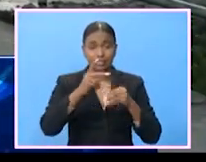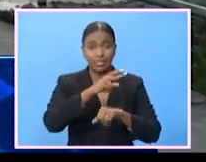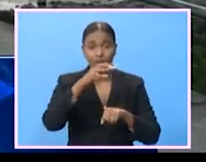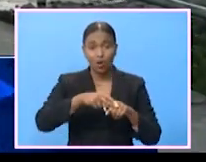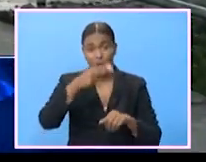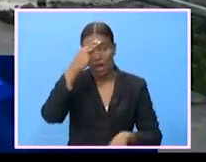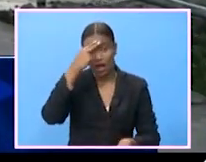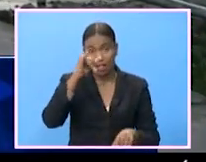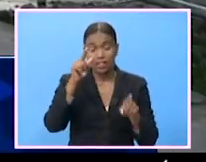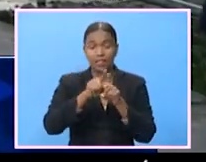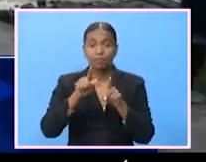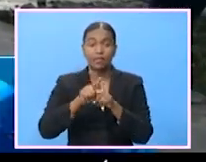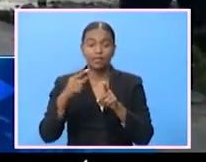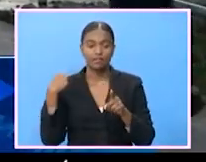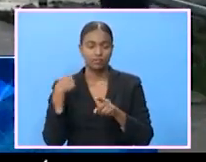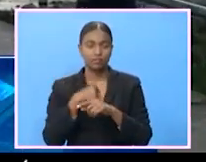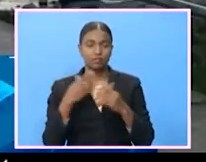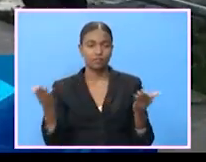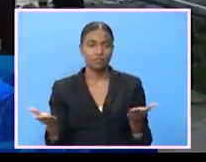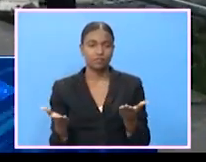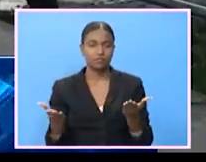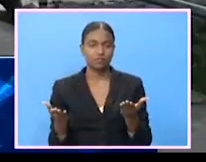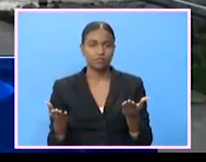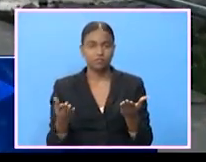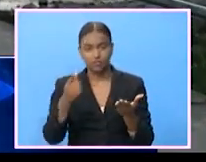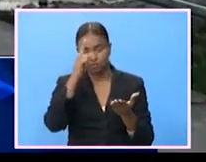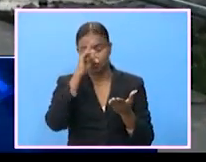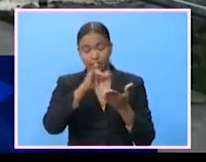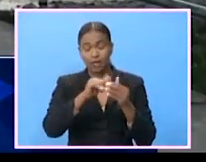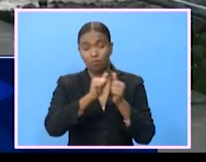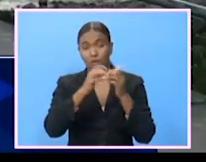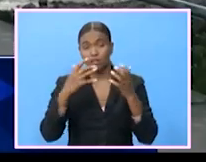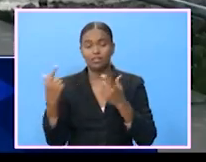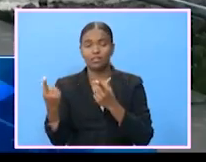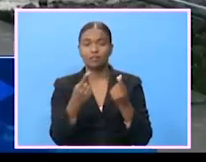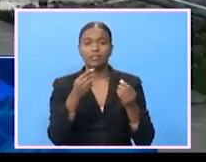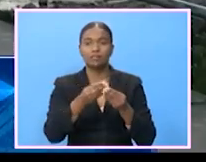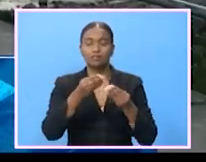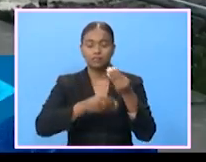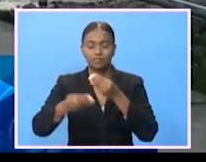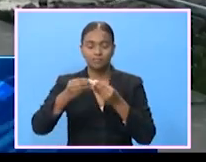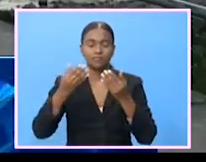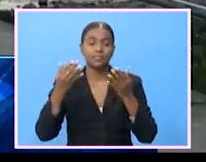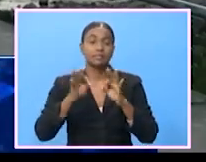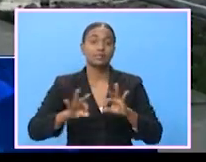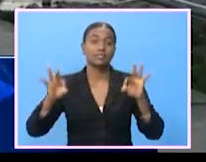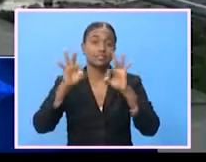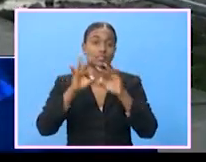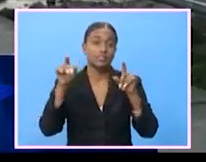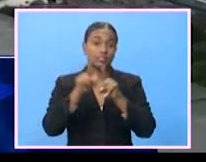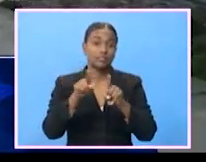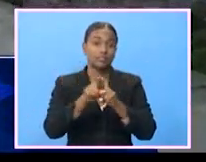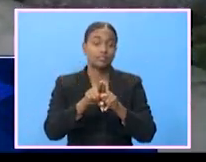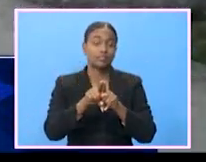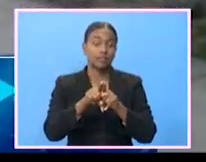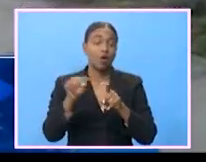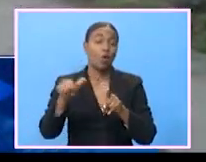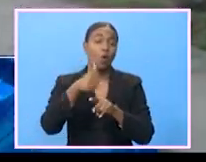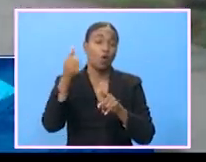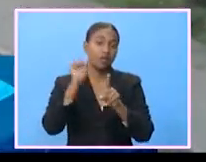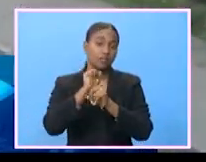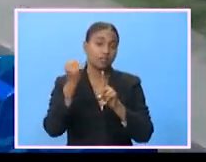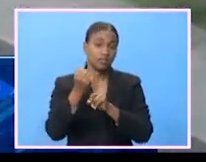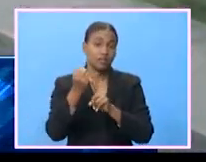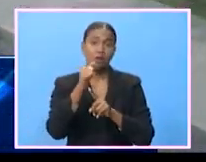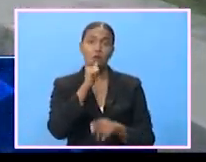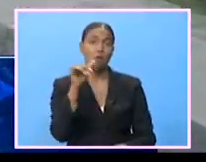Haití como también la parte nuestra, y se confluye en un sinnúmero de actividades comerciales, que es interesante también porque es otra realidad. O sea, no